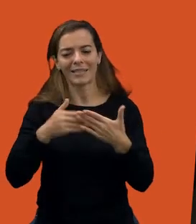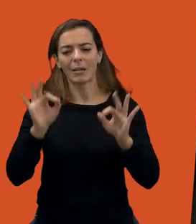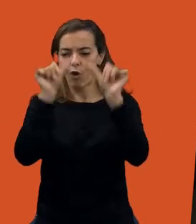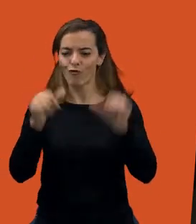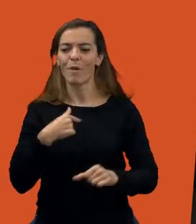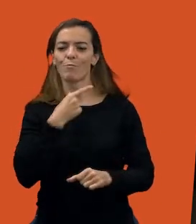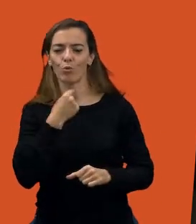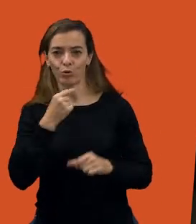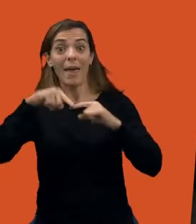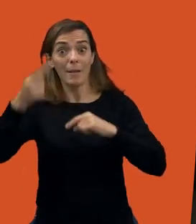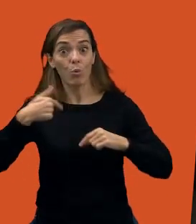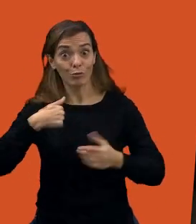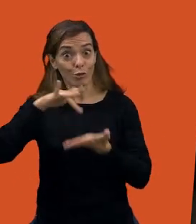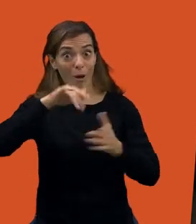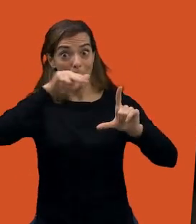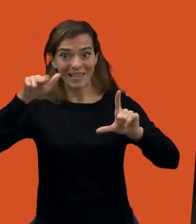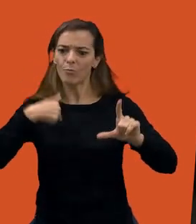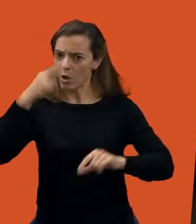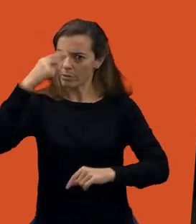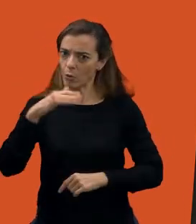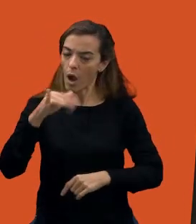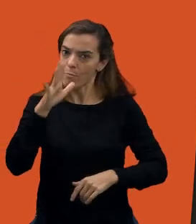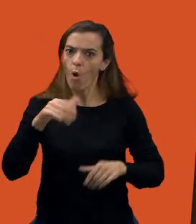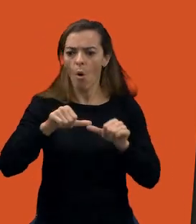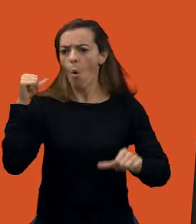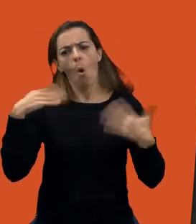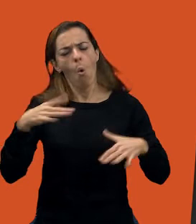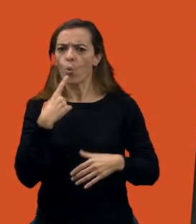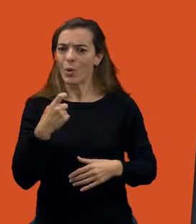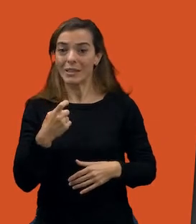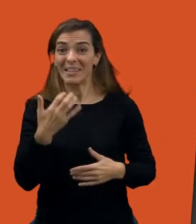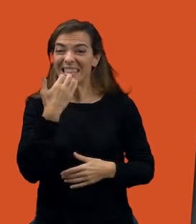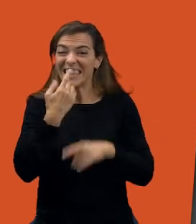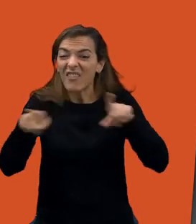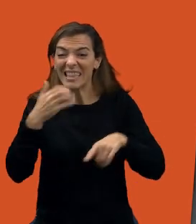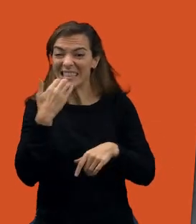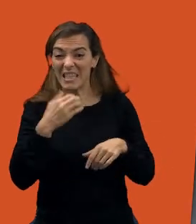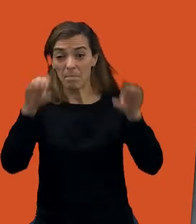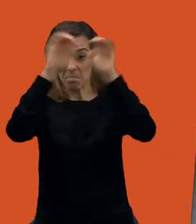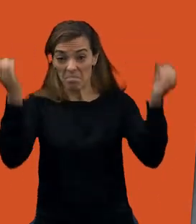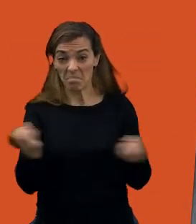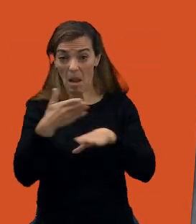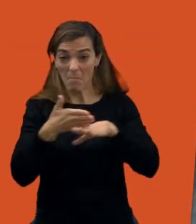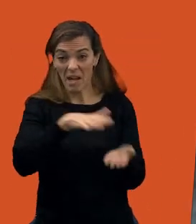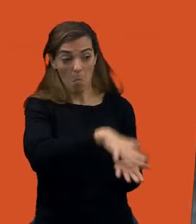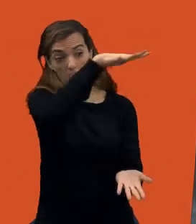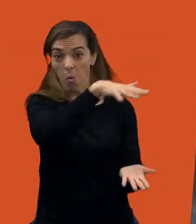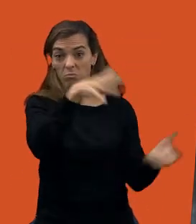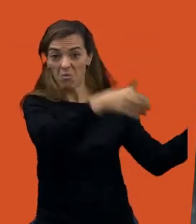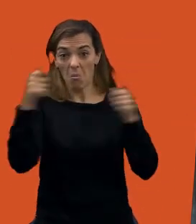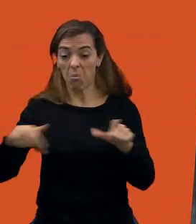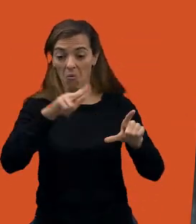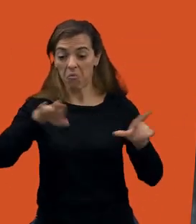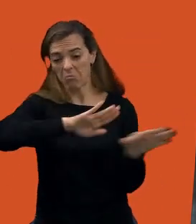gusta, a la hora de pintarlo ya le voy a imprimir un respeto a eso, porque ya me ha costado, Si yo tengo una montaña de bastidores ahí, cojo uno y